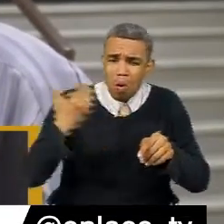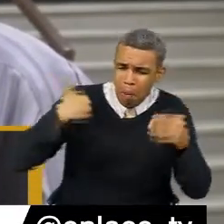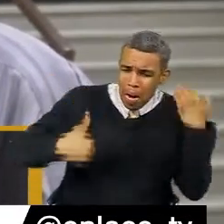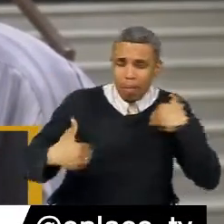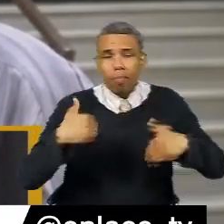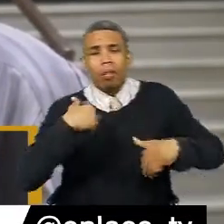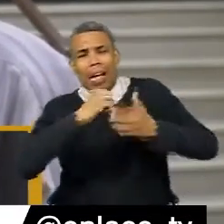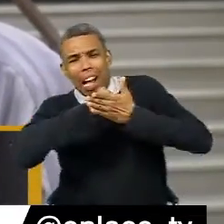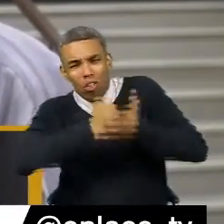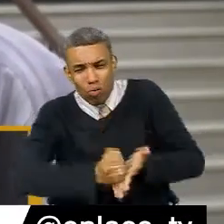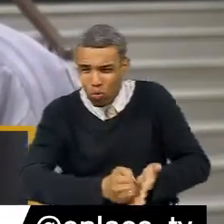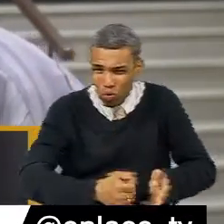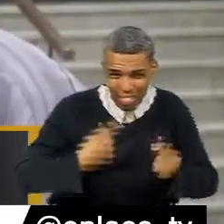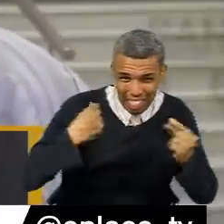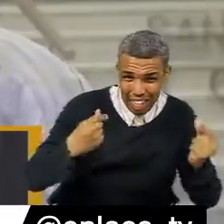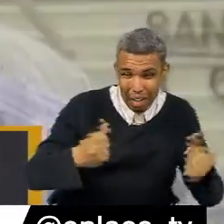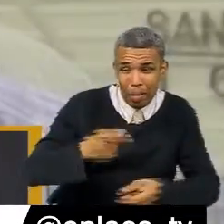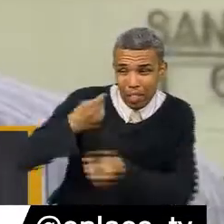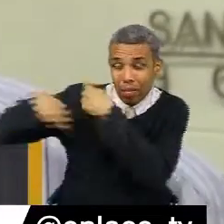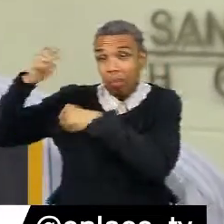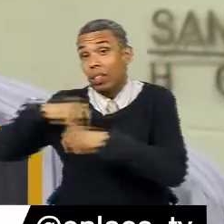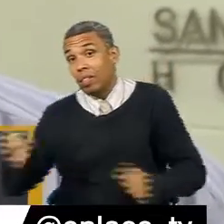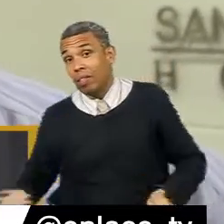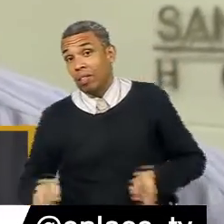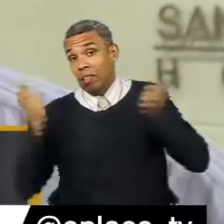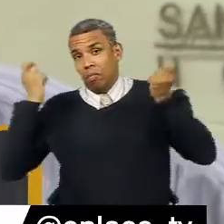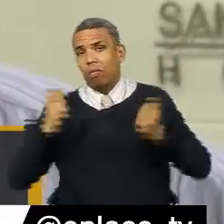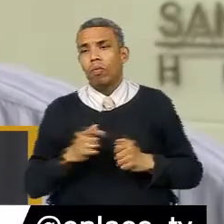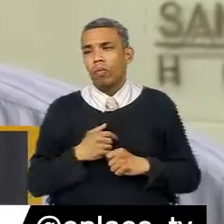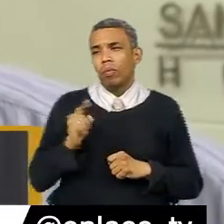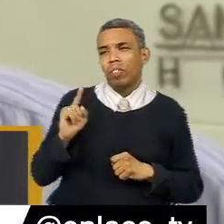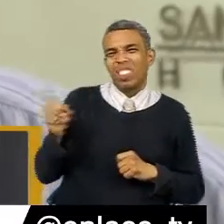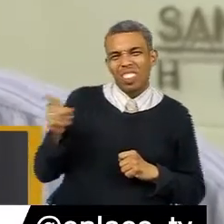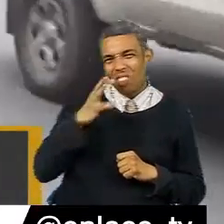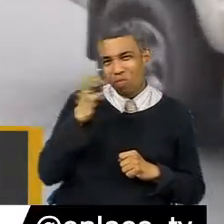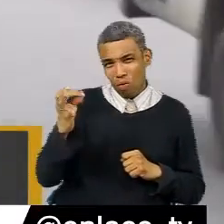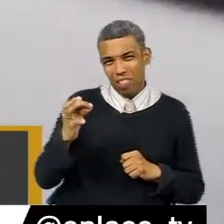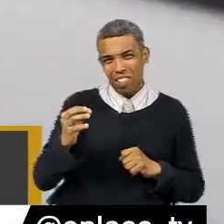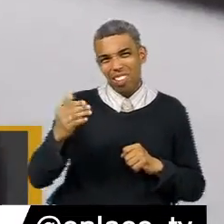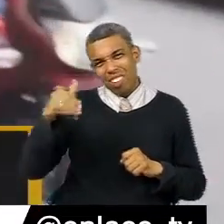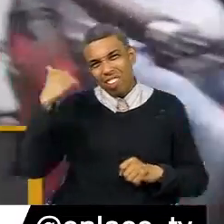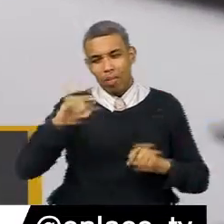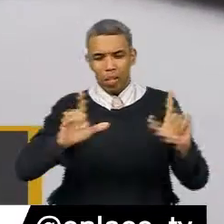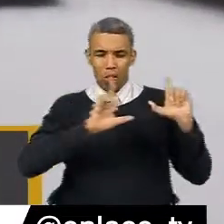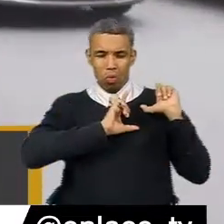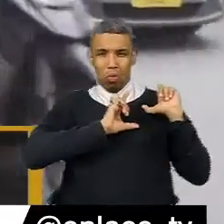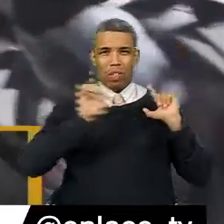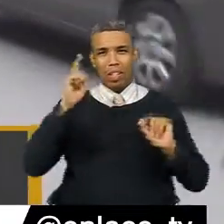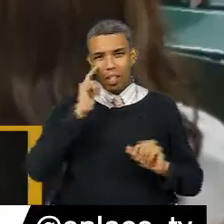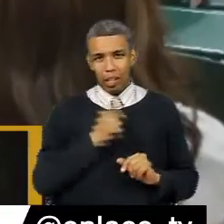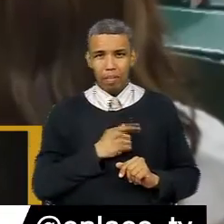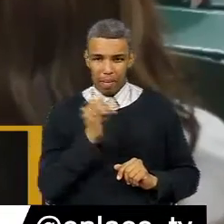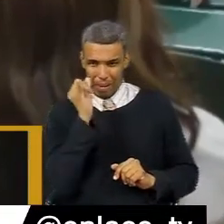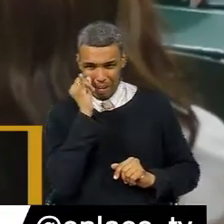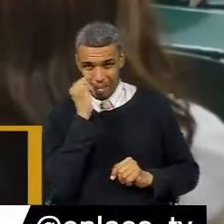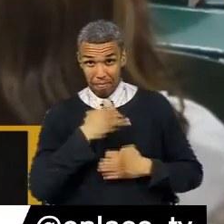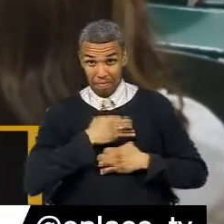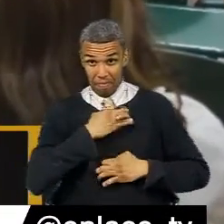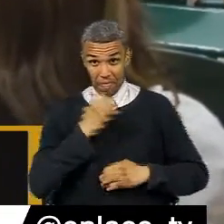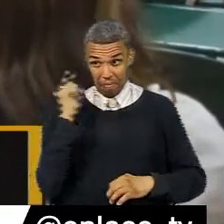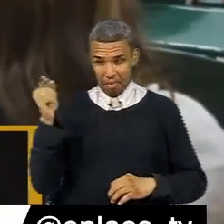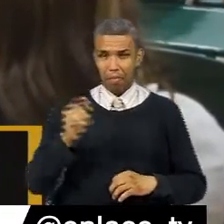hospital o a la clínica y tratar de salvarle la vida. Y este ingeniero civil, bajo sus investigaciones, reduce el tema de la movilidad en el país hacia la